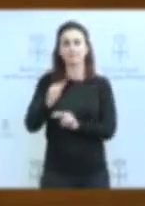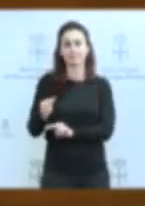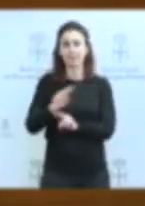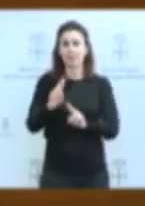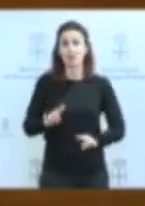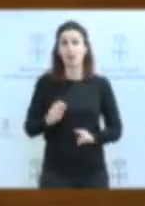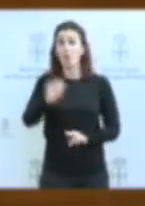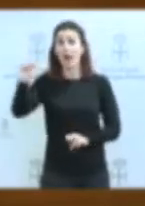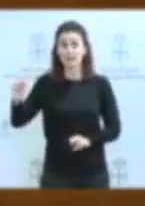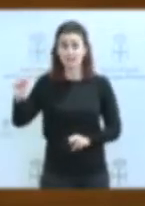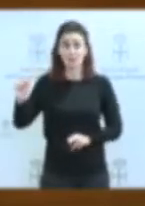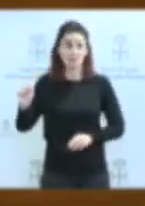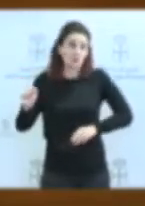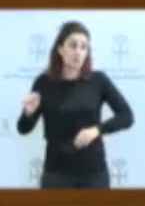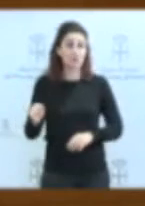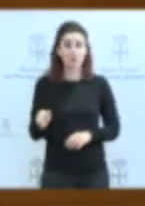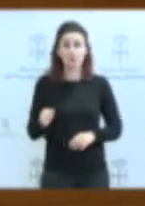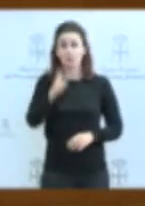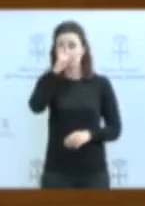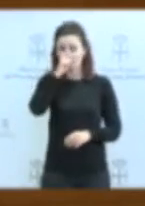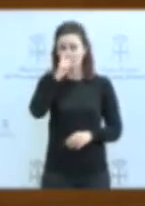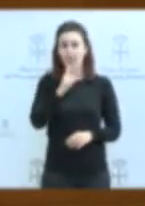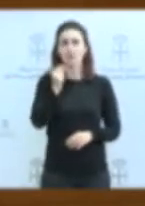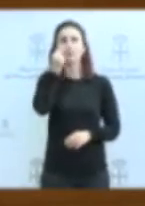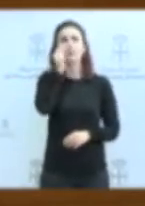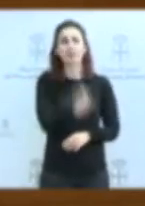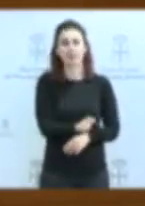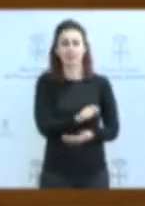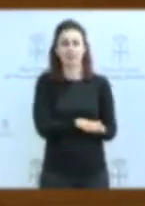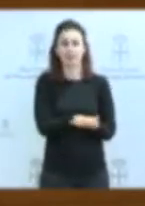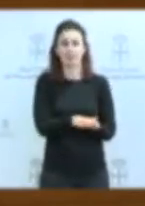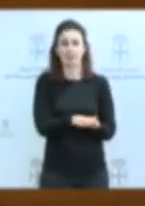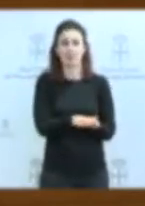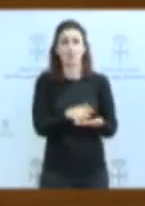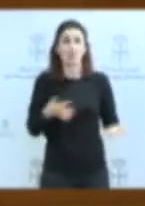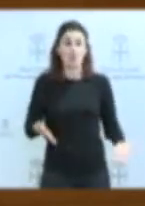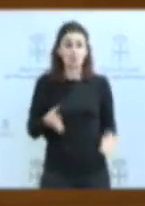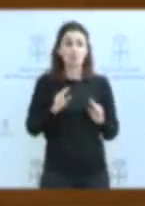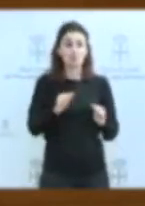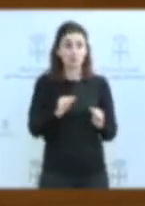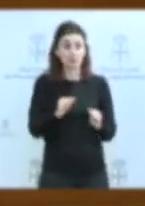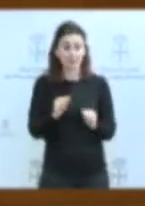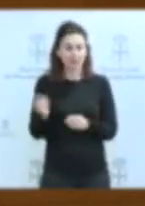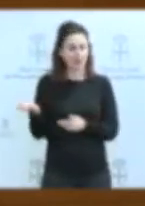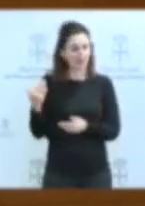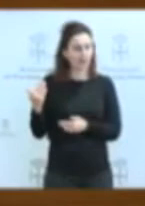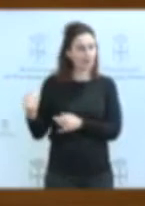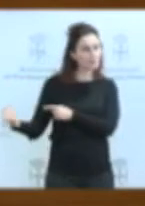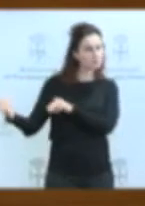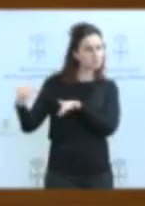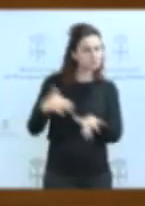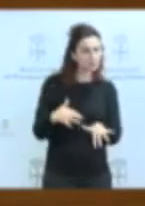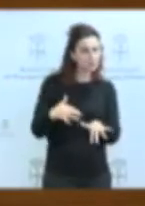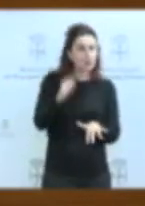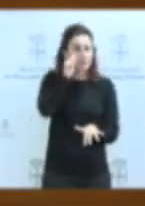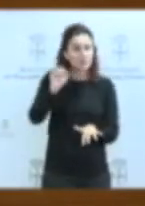el señor Javier Fernández. ¿Estamos pensando en atraer a turistas asiáticos? ¿Están haciendo ustedes campaña en Asia? Exactamente.